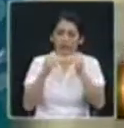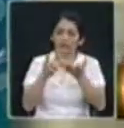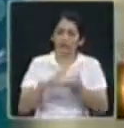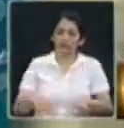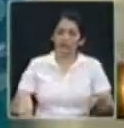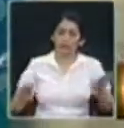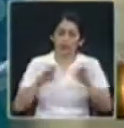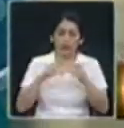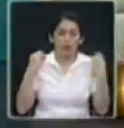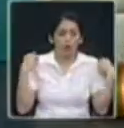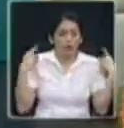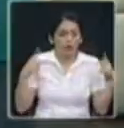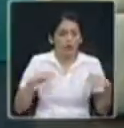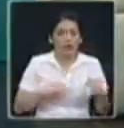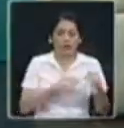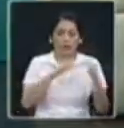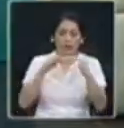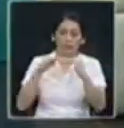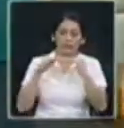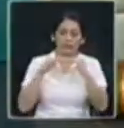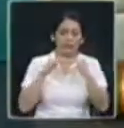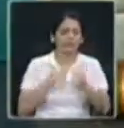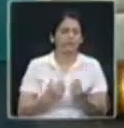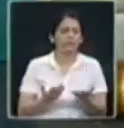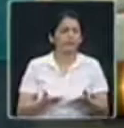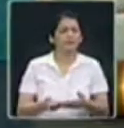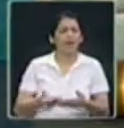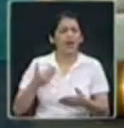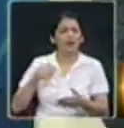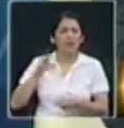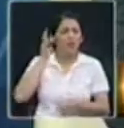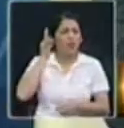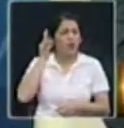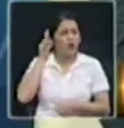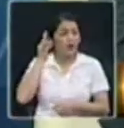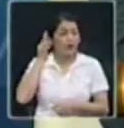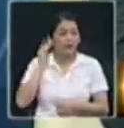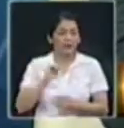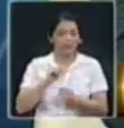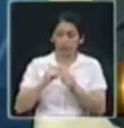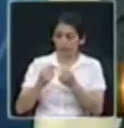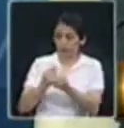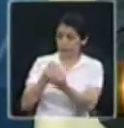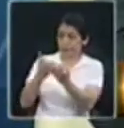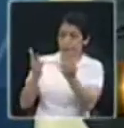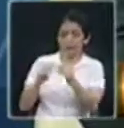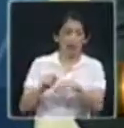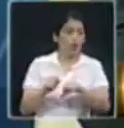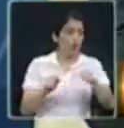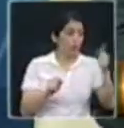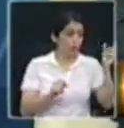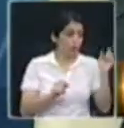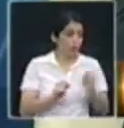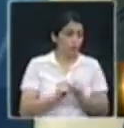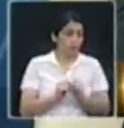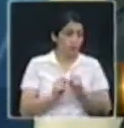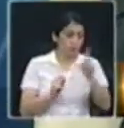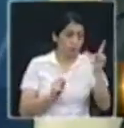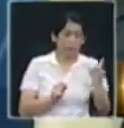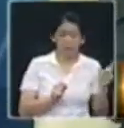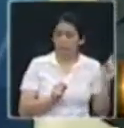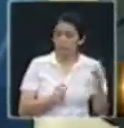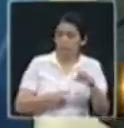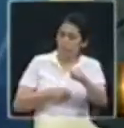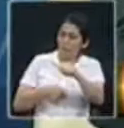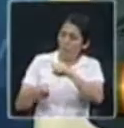igualdad de oportunidades. Ahora, los femicidios, ¿de dónde parten? ¿Cuál es el origen que llevan por ese camino que